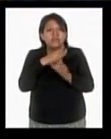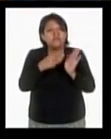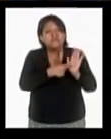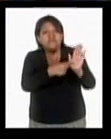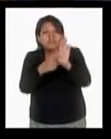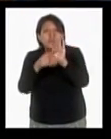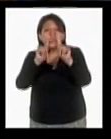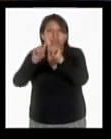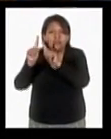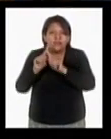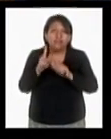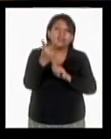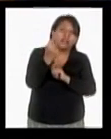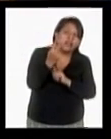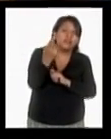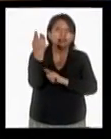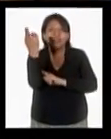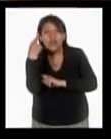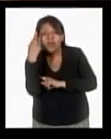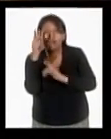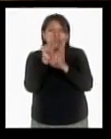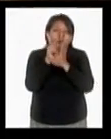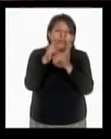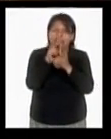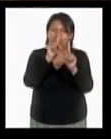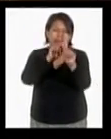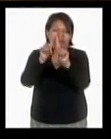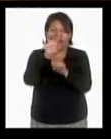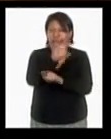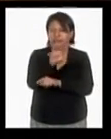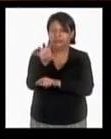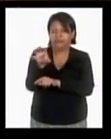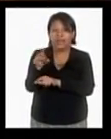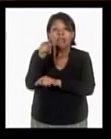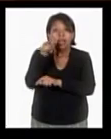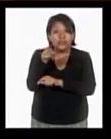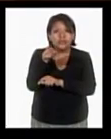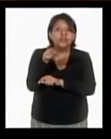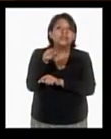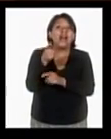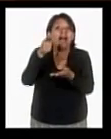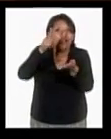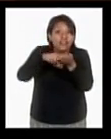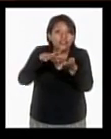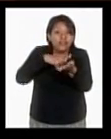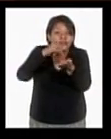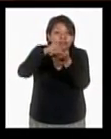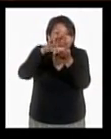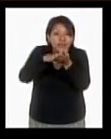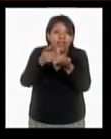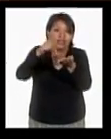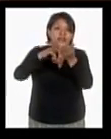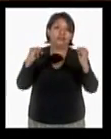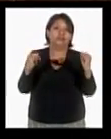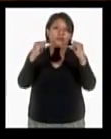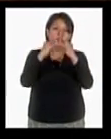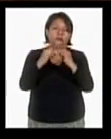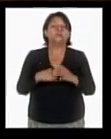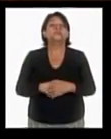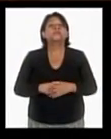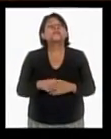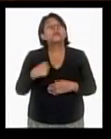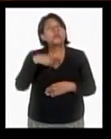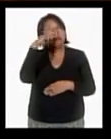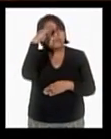medios de comunicación, digamos, en todos los ámbitos que tienen que ver, está representado institucionalmente. Yo creo que ahí está